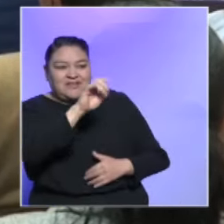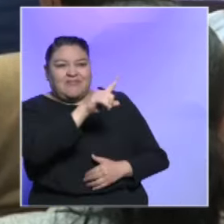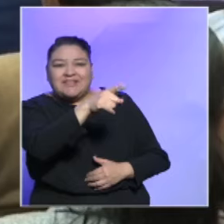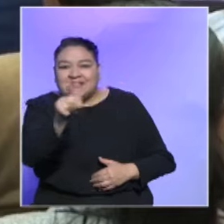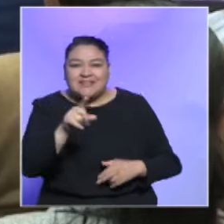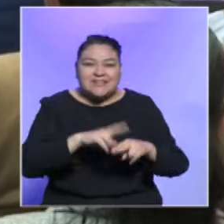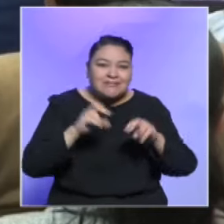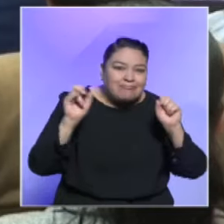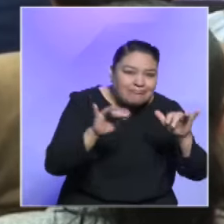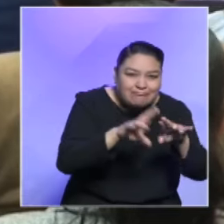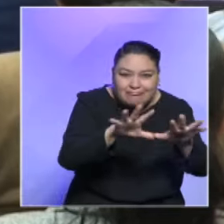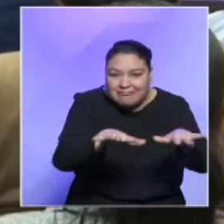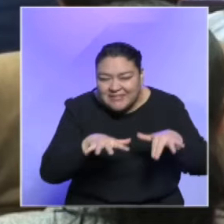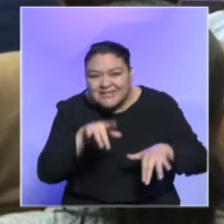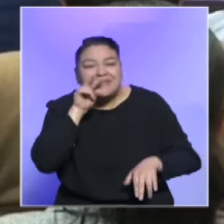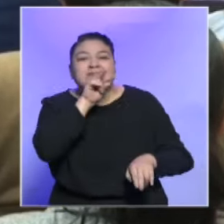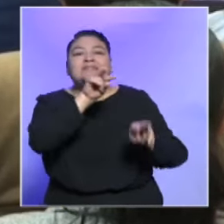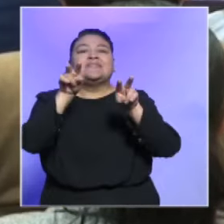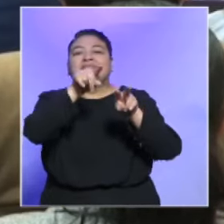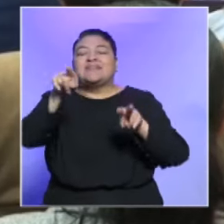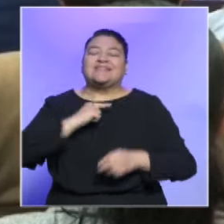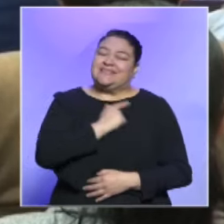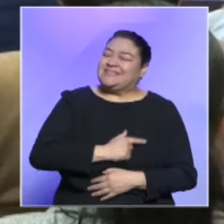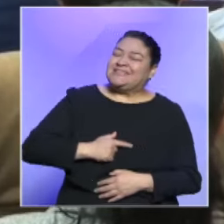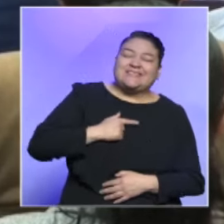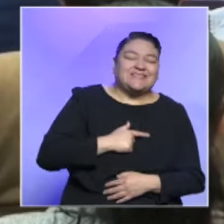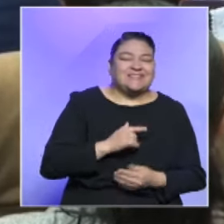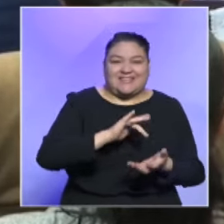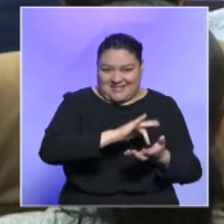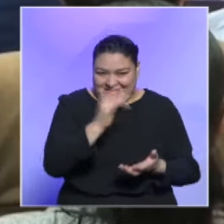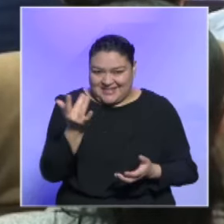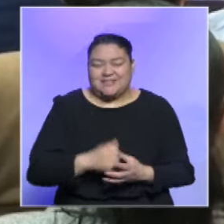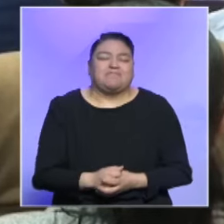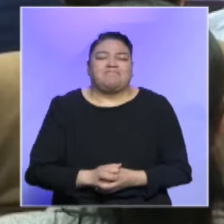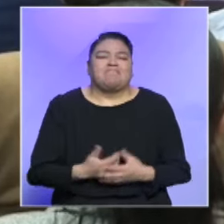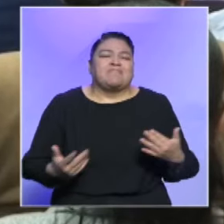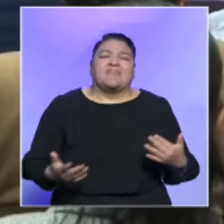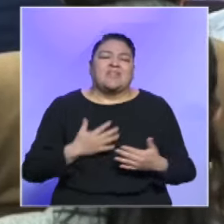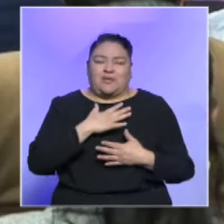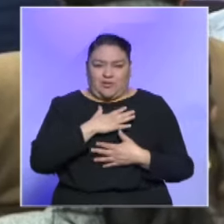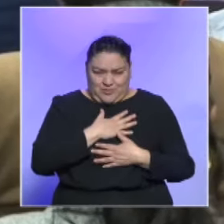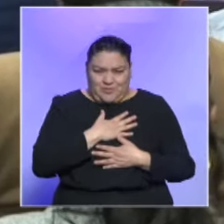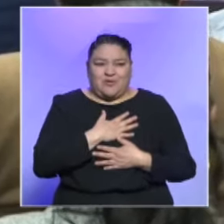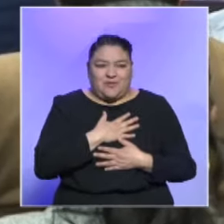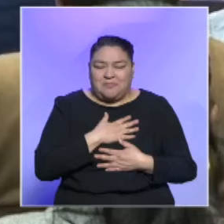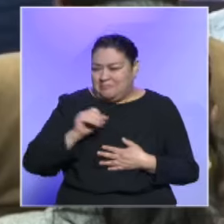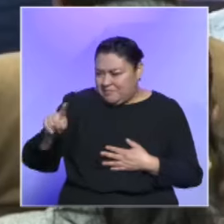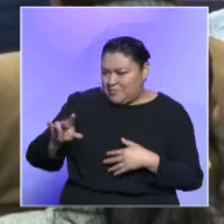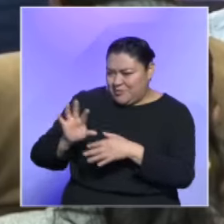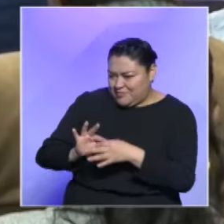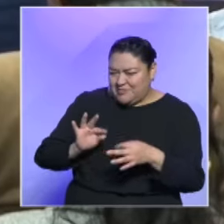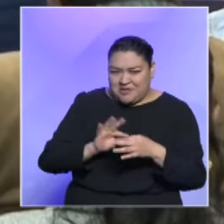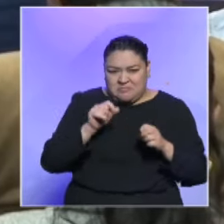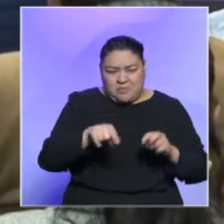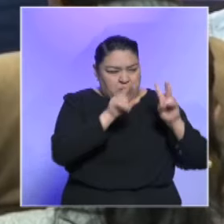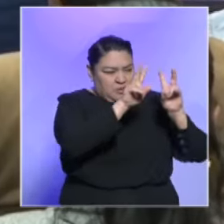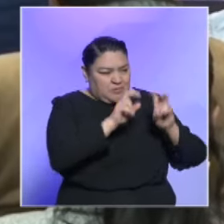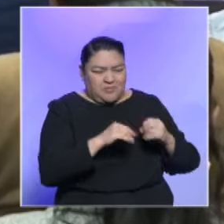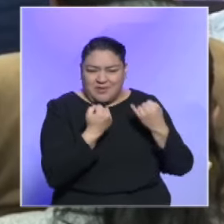los que están aquí que están de verdad esta tarde. Yo no quiero entrar a repetir los temas en